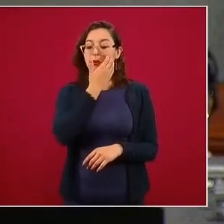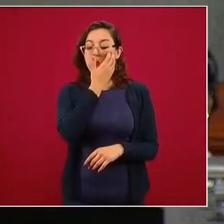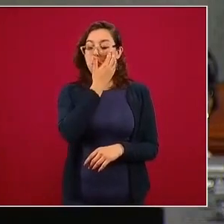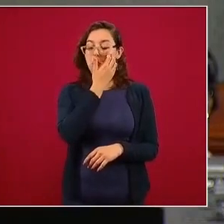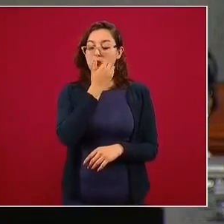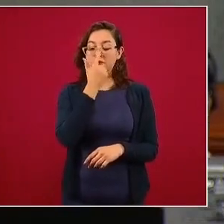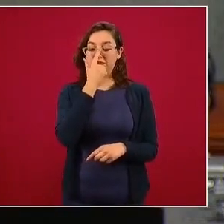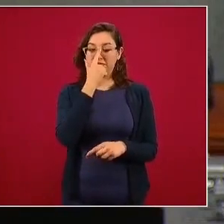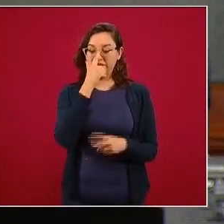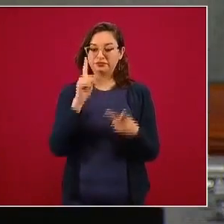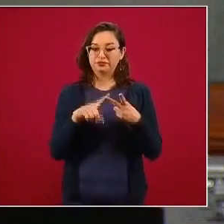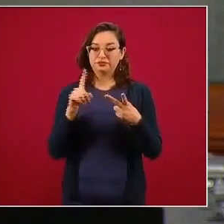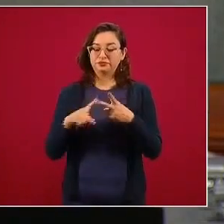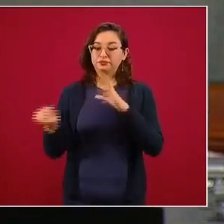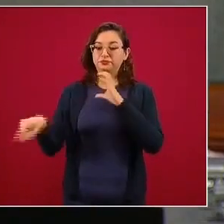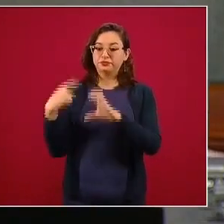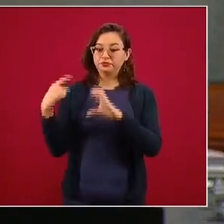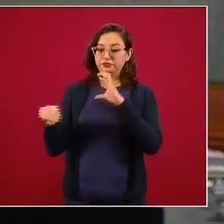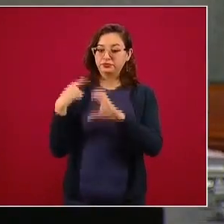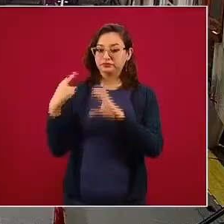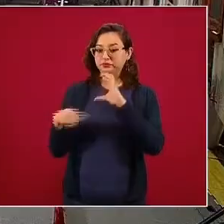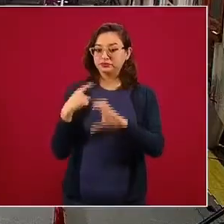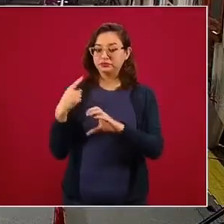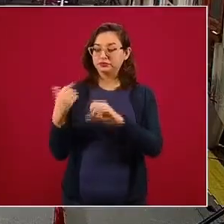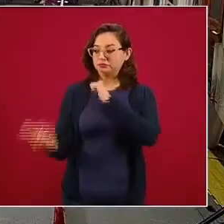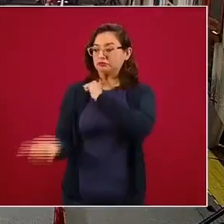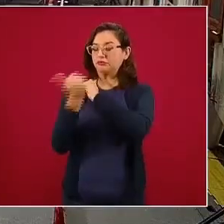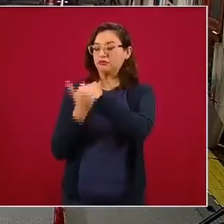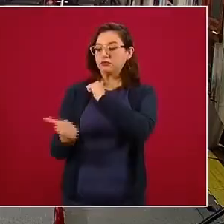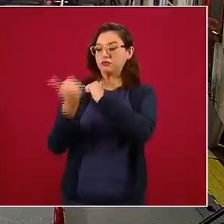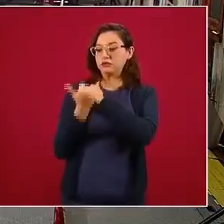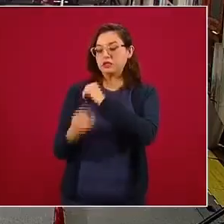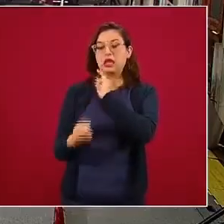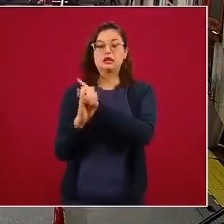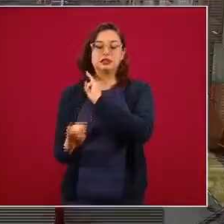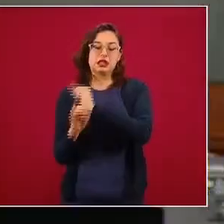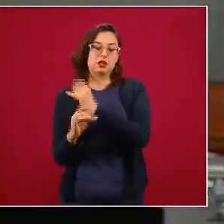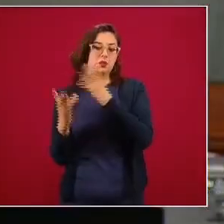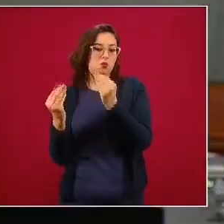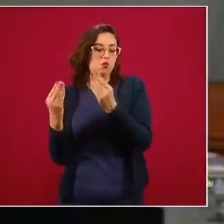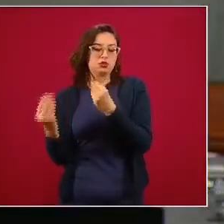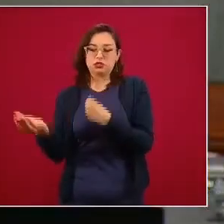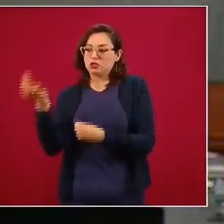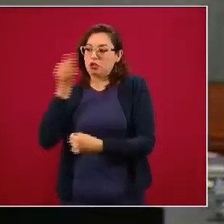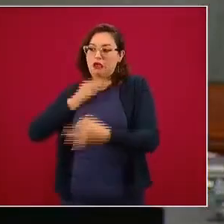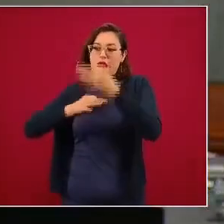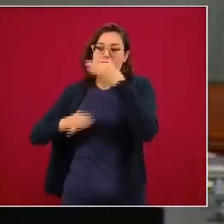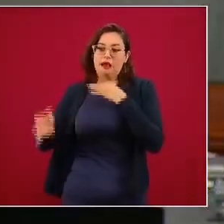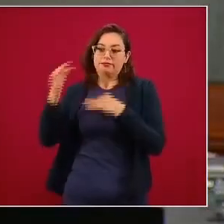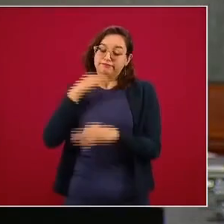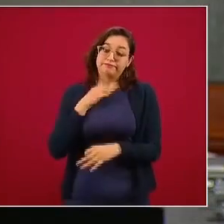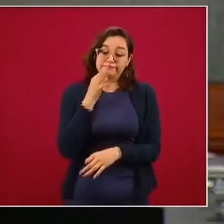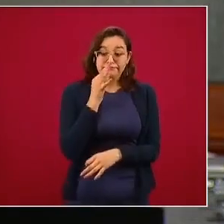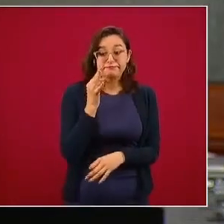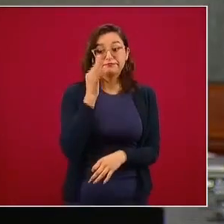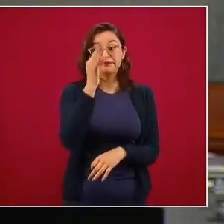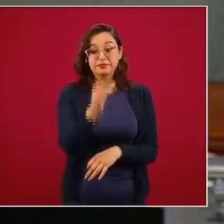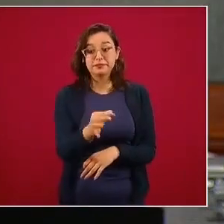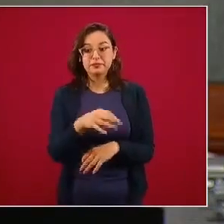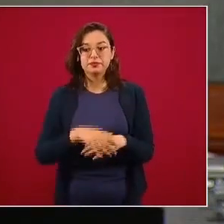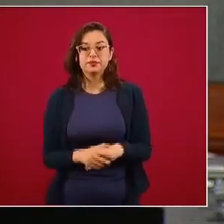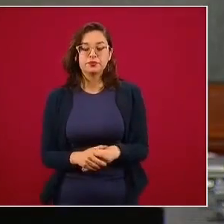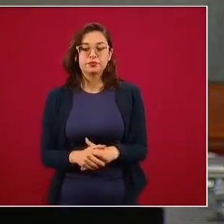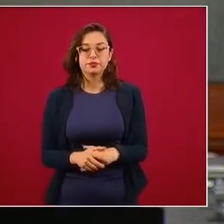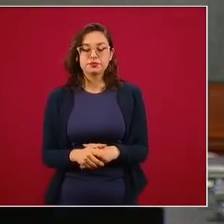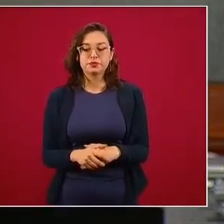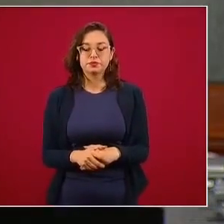emails y muchos, en este caso, peticiones de las redes sociales, en donde pues hay todo tipo de variadas